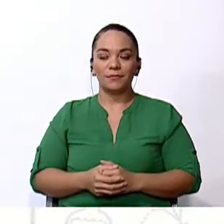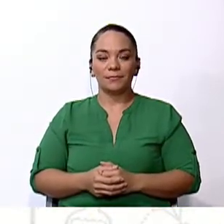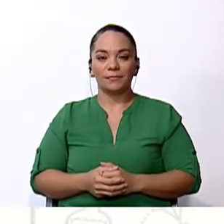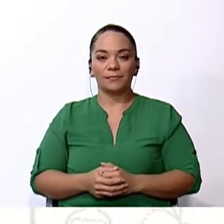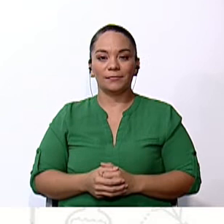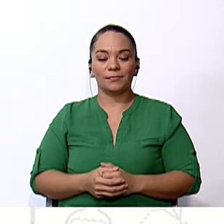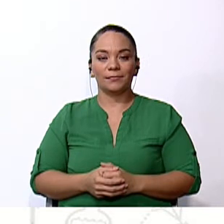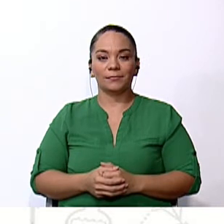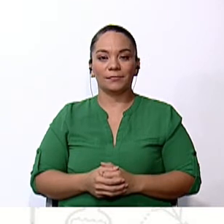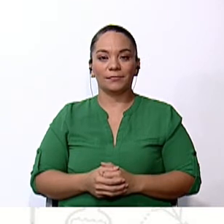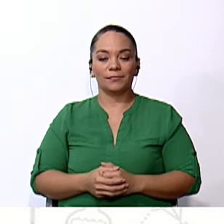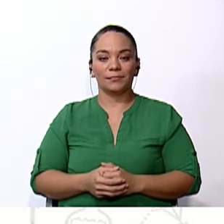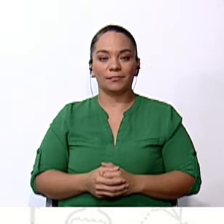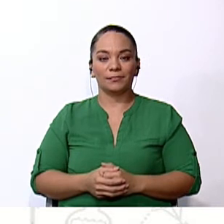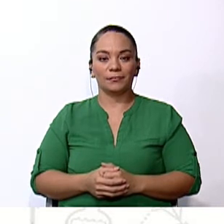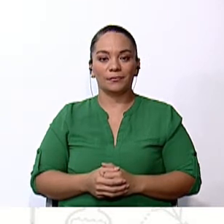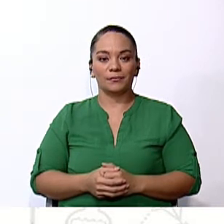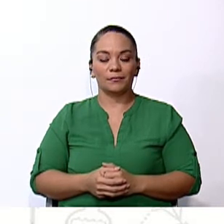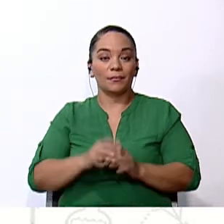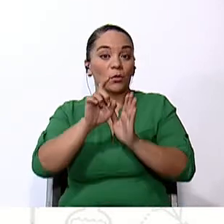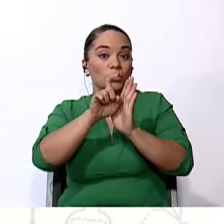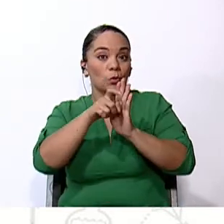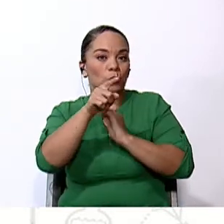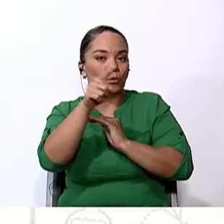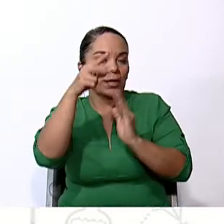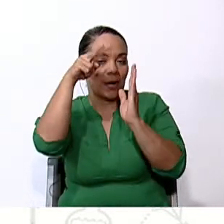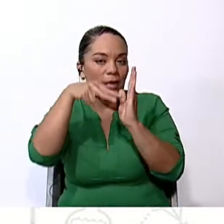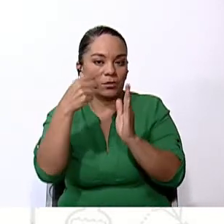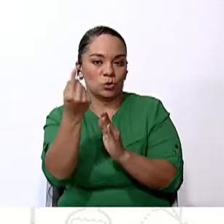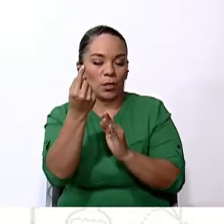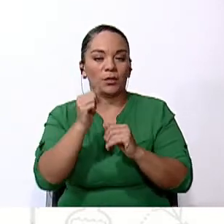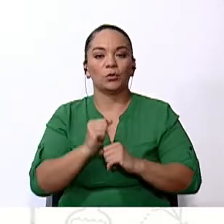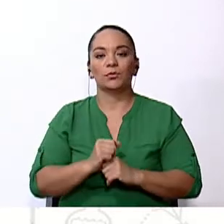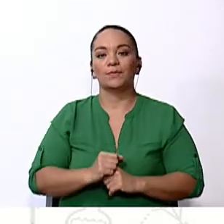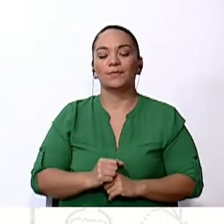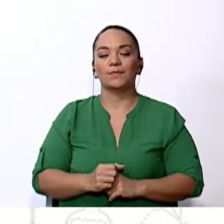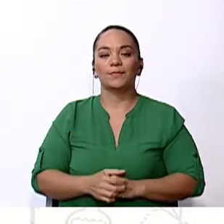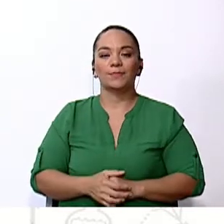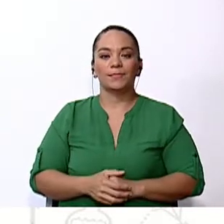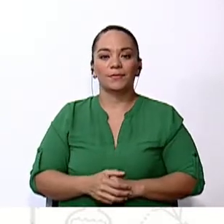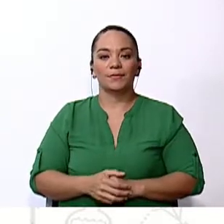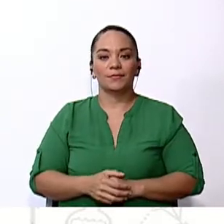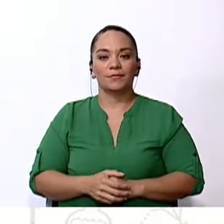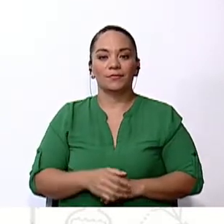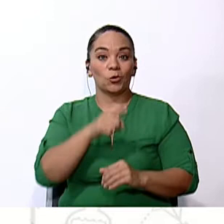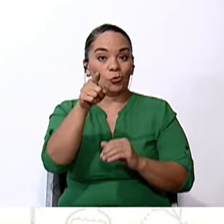Les doy unos segunditos para que ustedes los lean solitos y ahorita yo los guío.